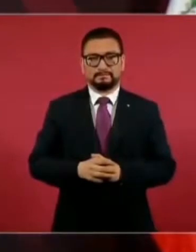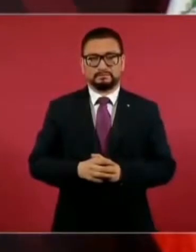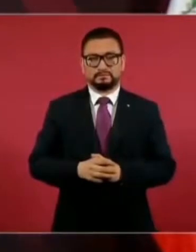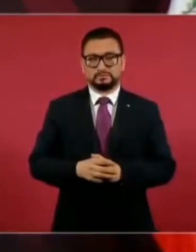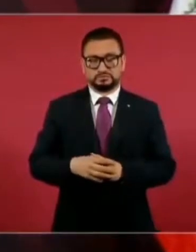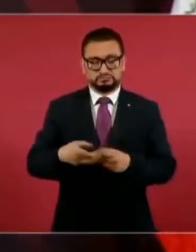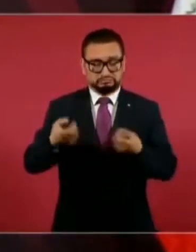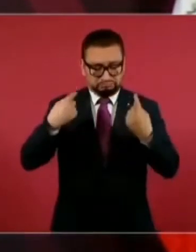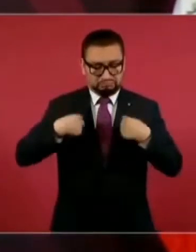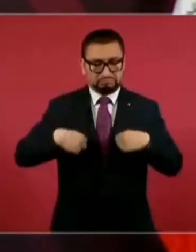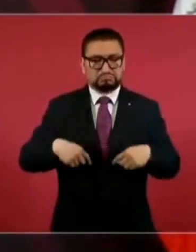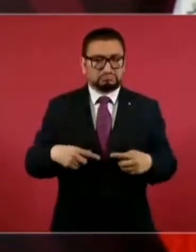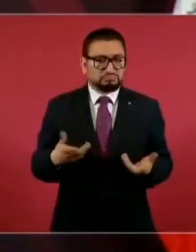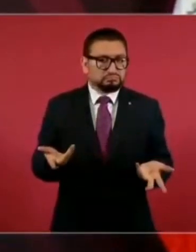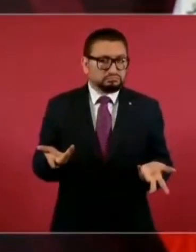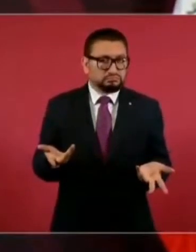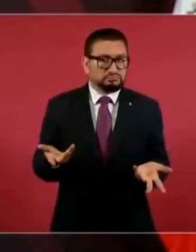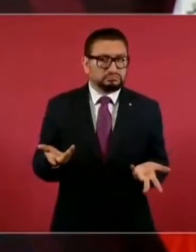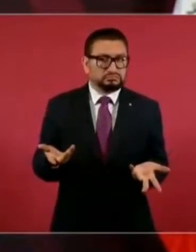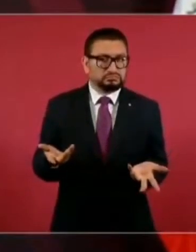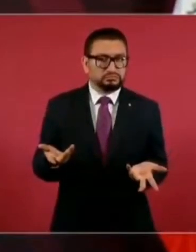Uno